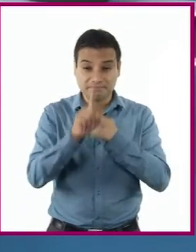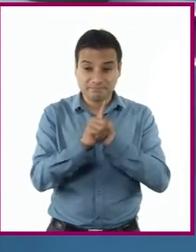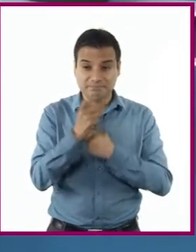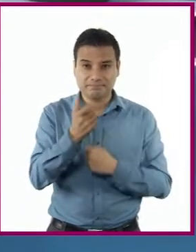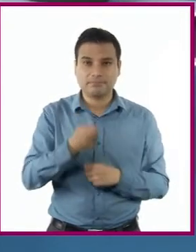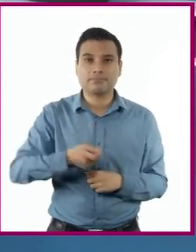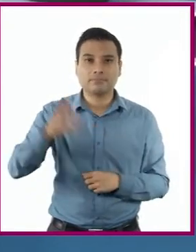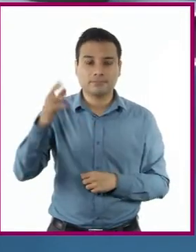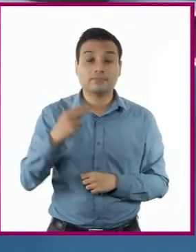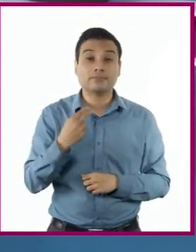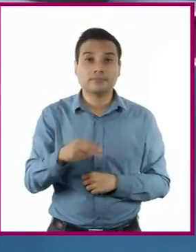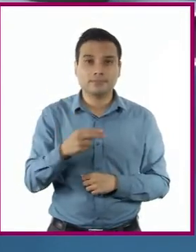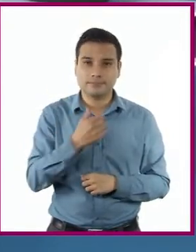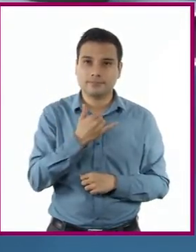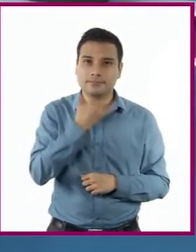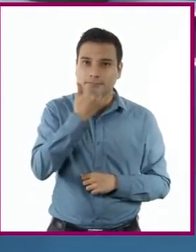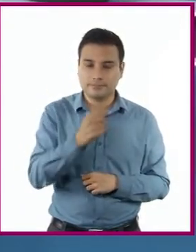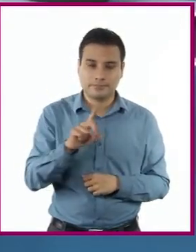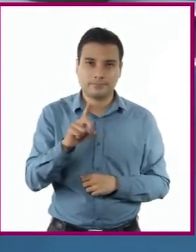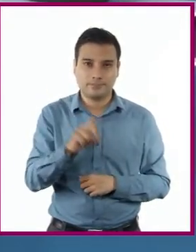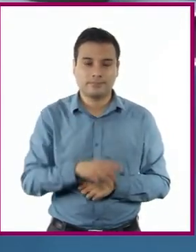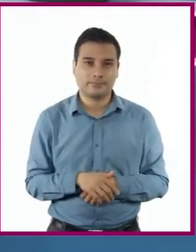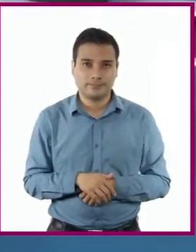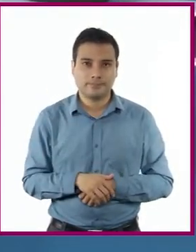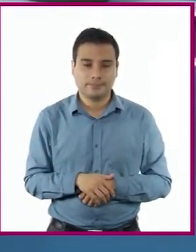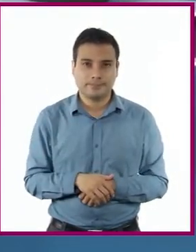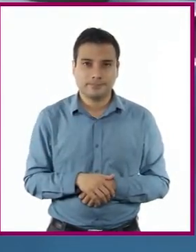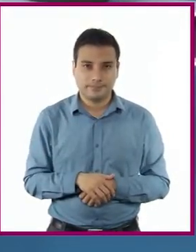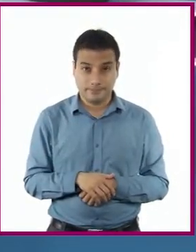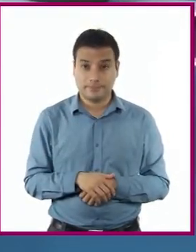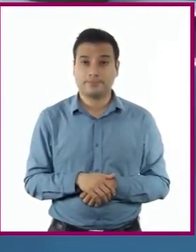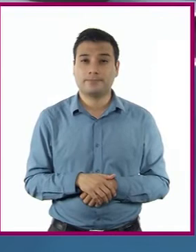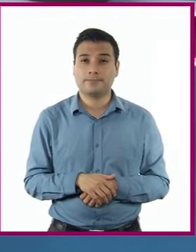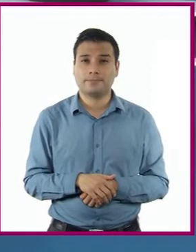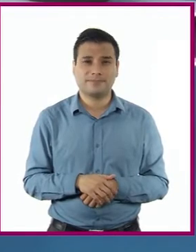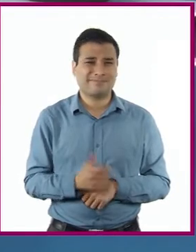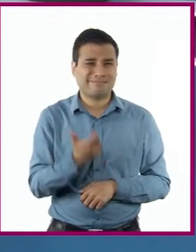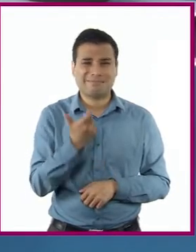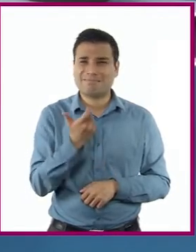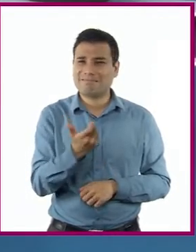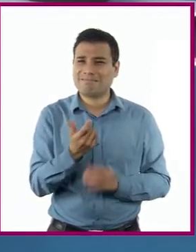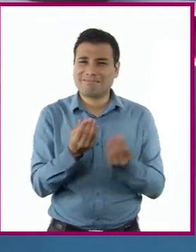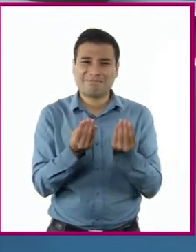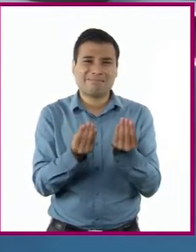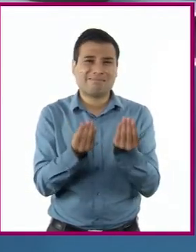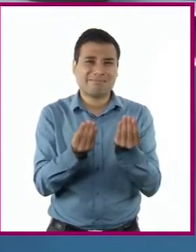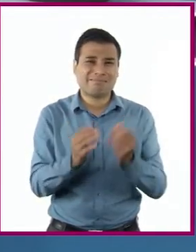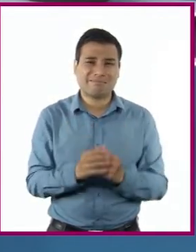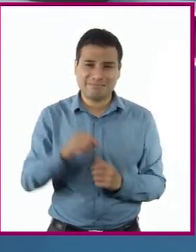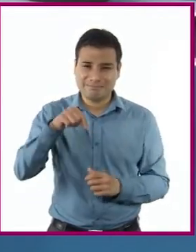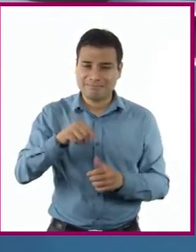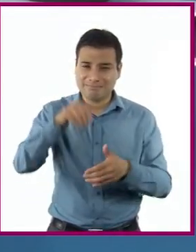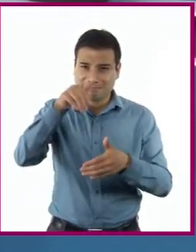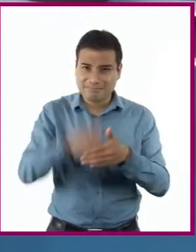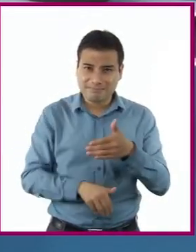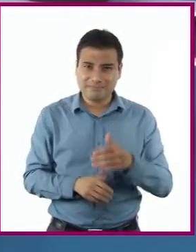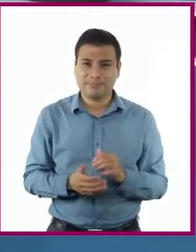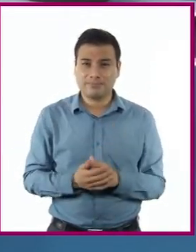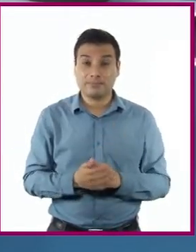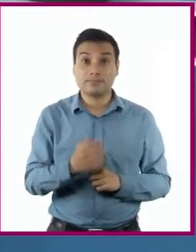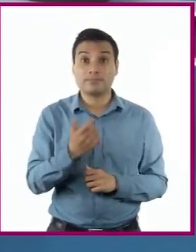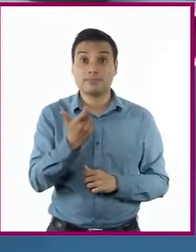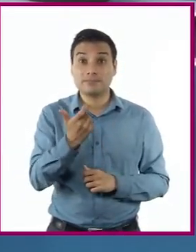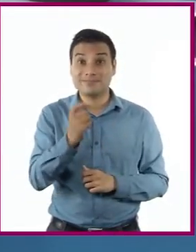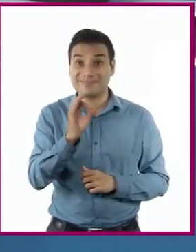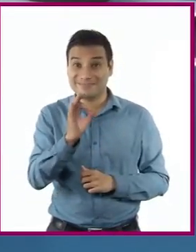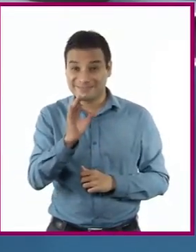llamada el error de diciembre. Como resultado, hubo una gran fuga de capital, la devaluación del peso a más del